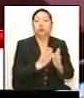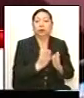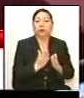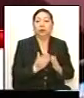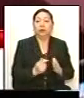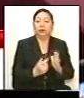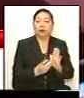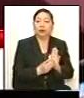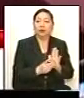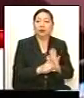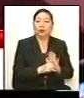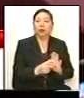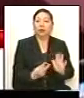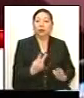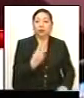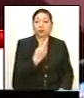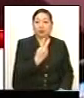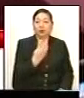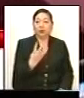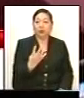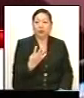Decreto Legislativo 1224.